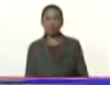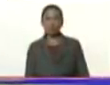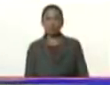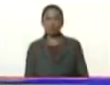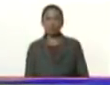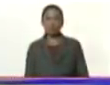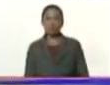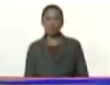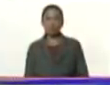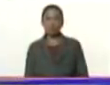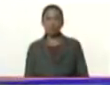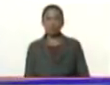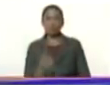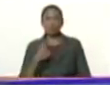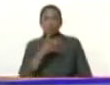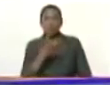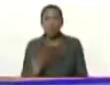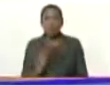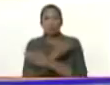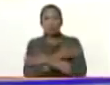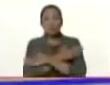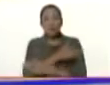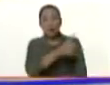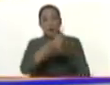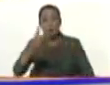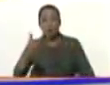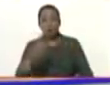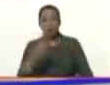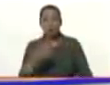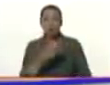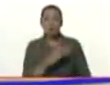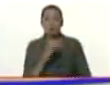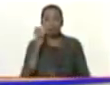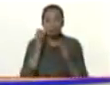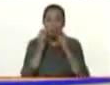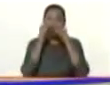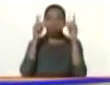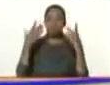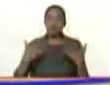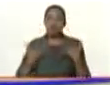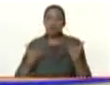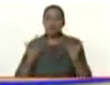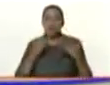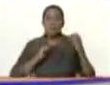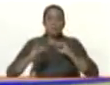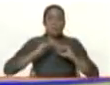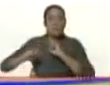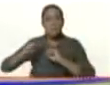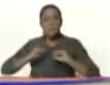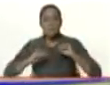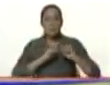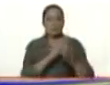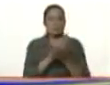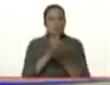Quiero felicitarlos a todos. Impresionante la alegría, la movilización.